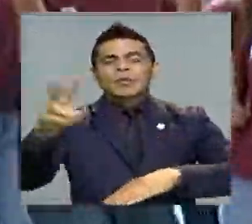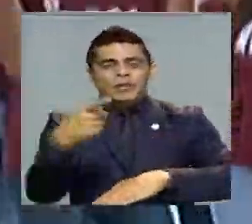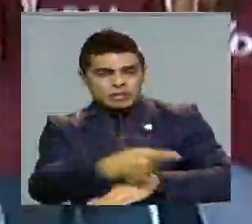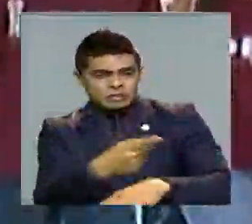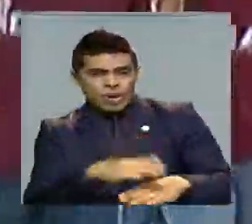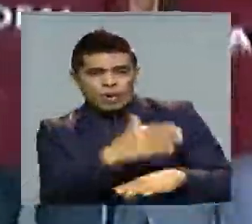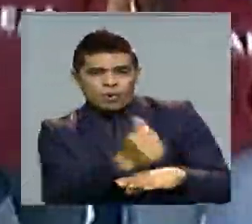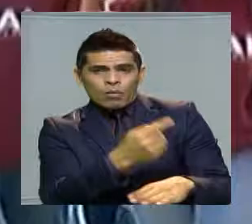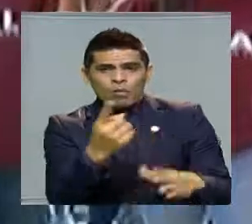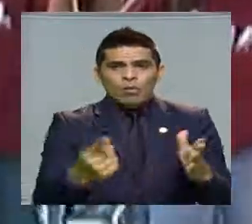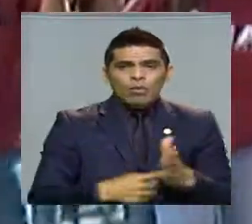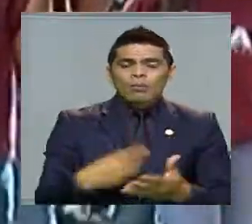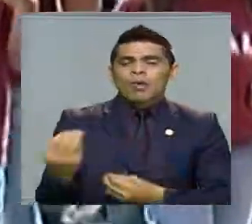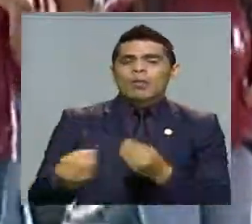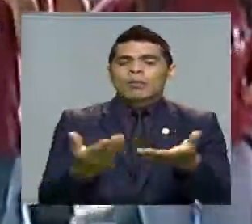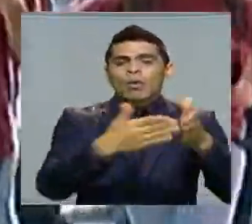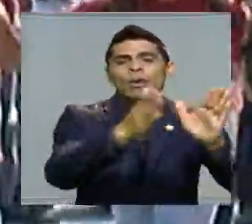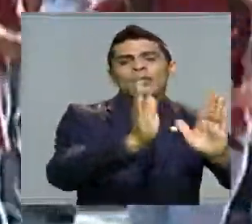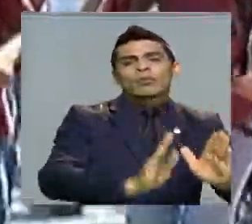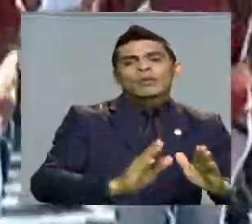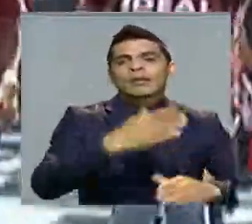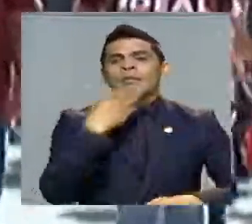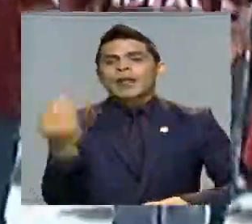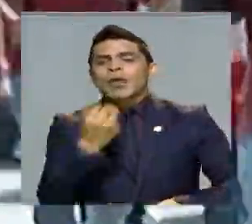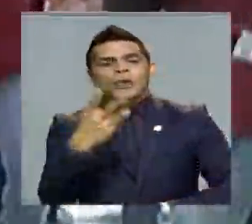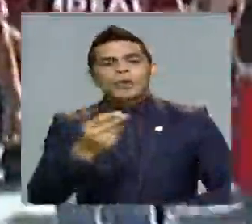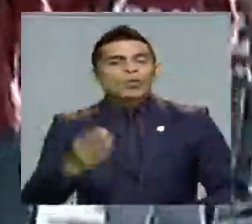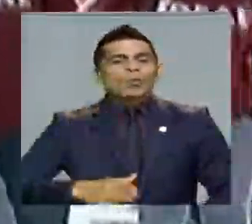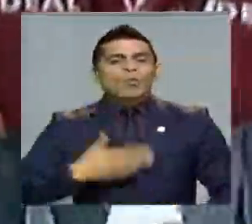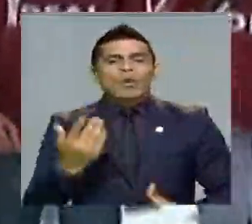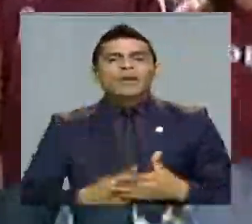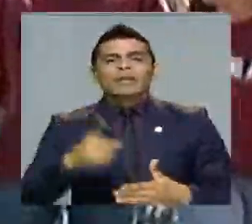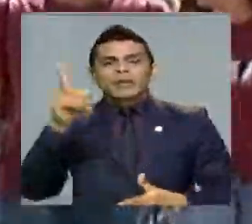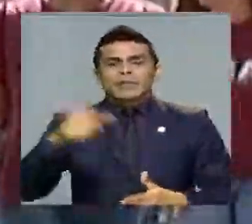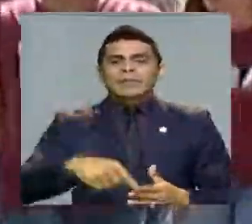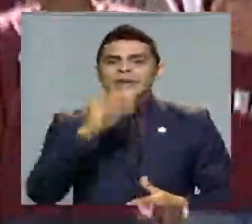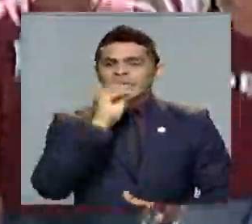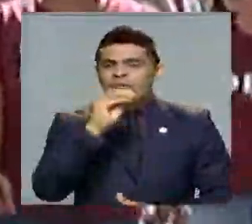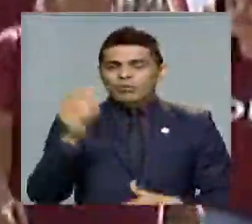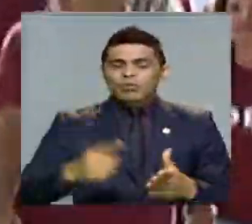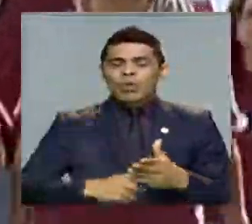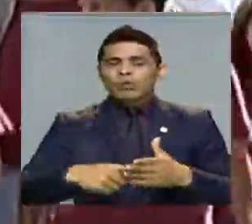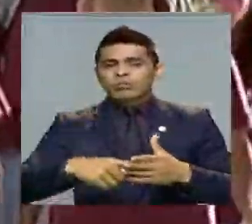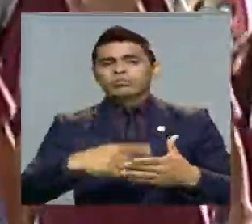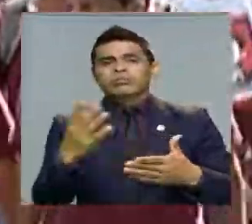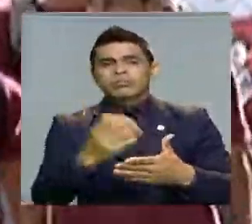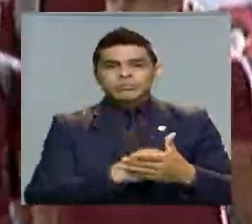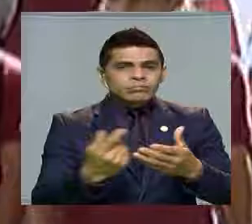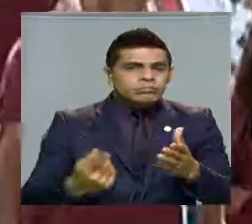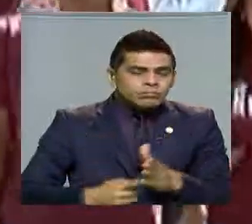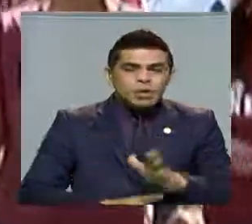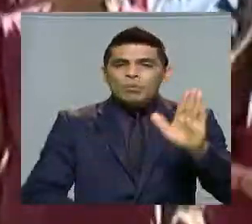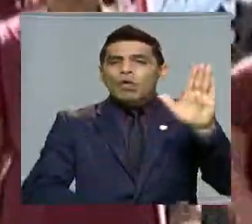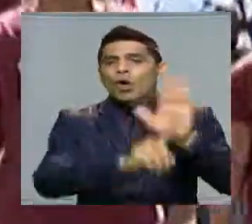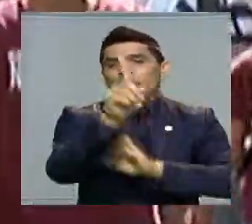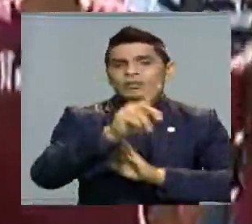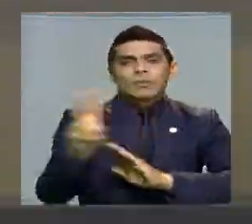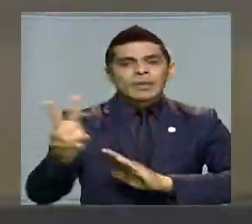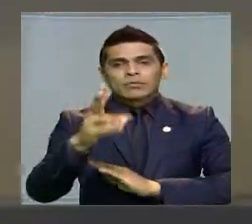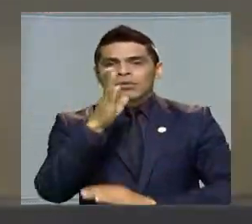arrebatar las facilidades de estudio para los jóvenes y de esta forma y arrebatar también las formas de progreso en el